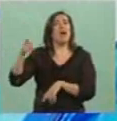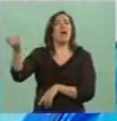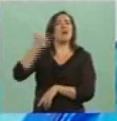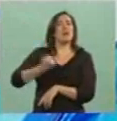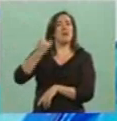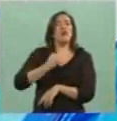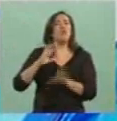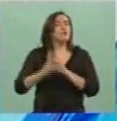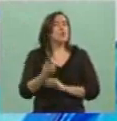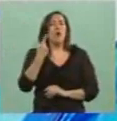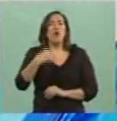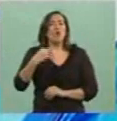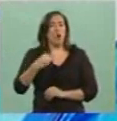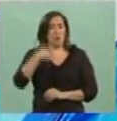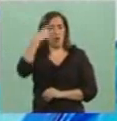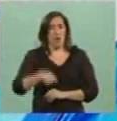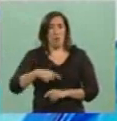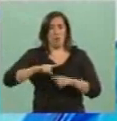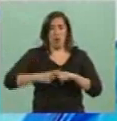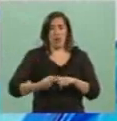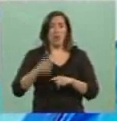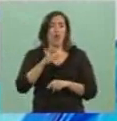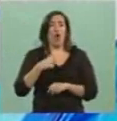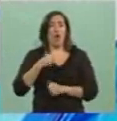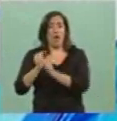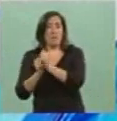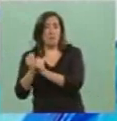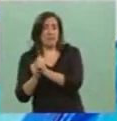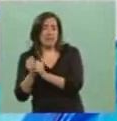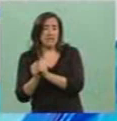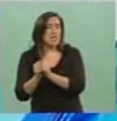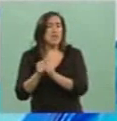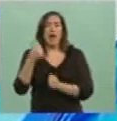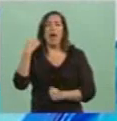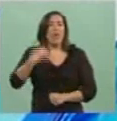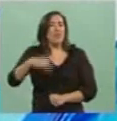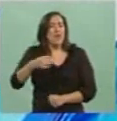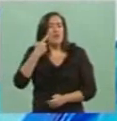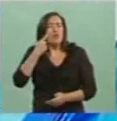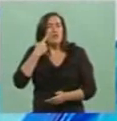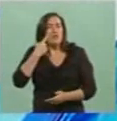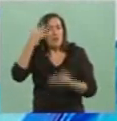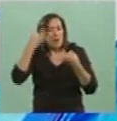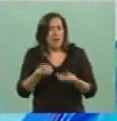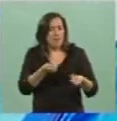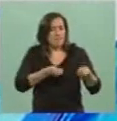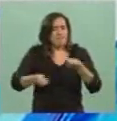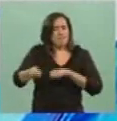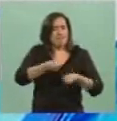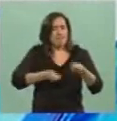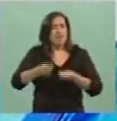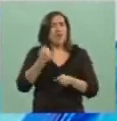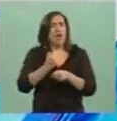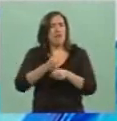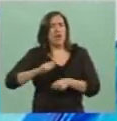ni como político, ni como empresario, ni de ninguna otra manera si uno no administra y gestiona.